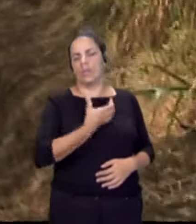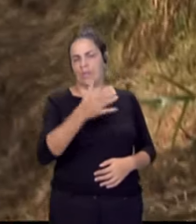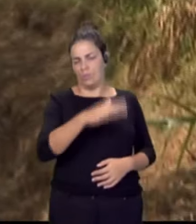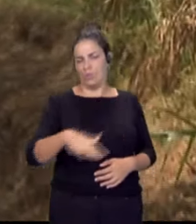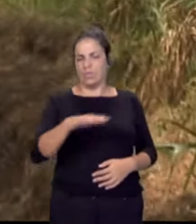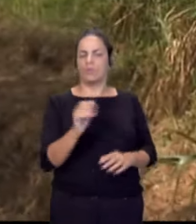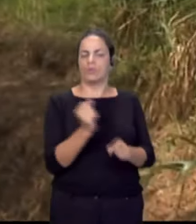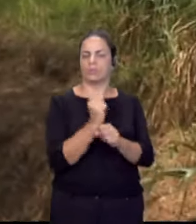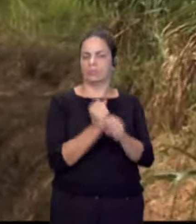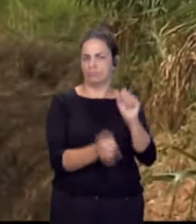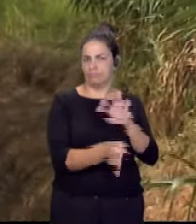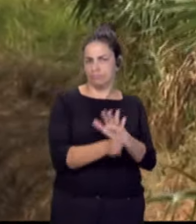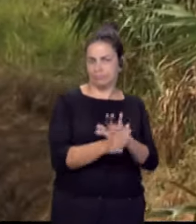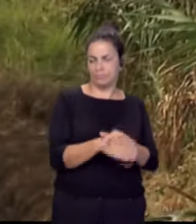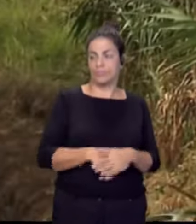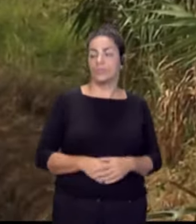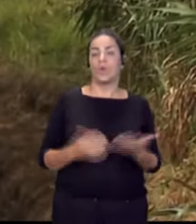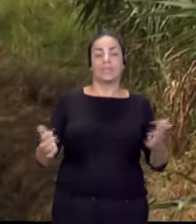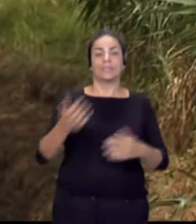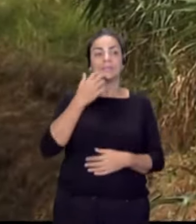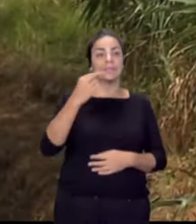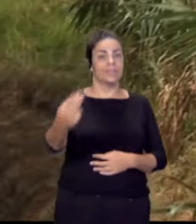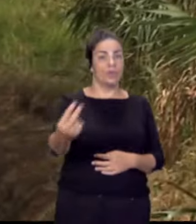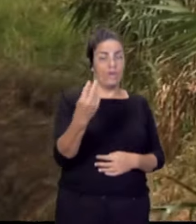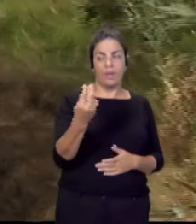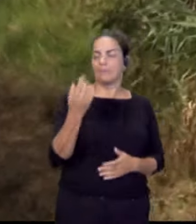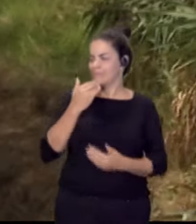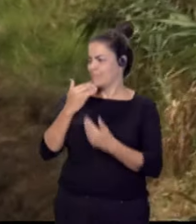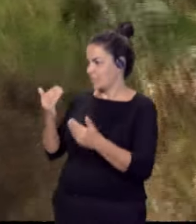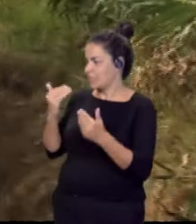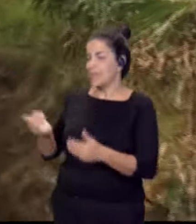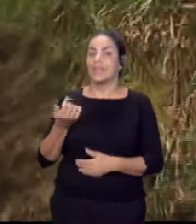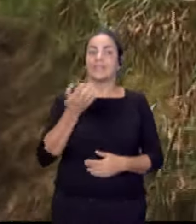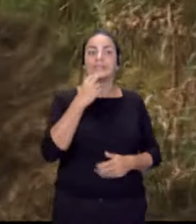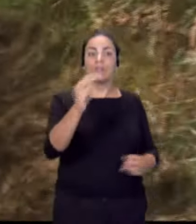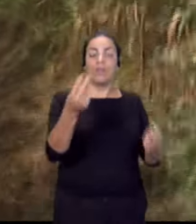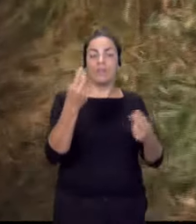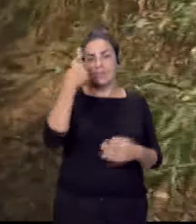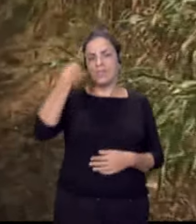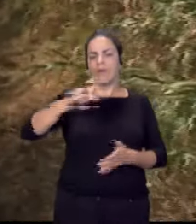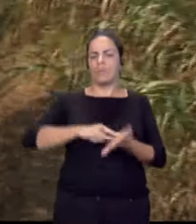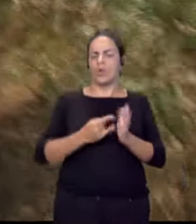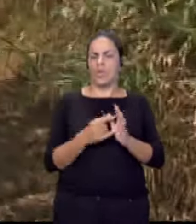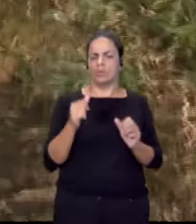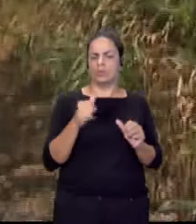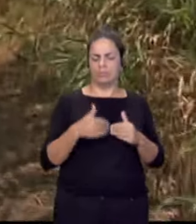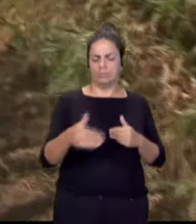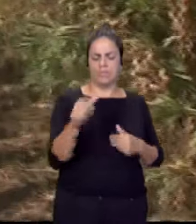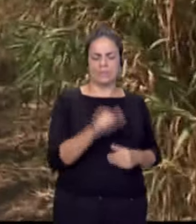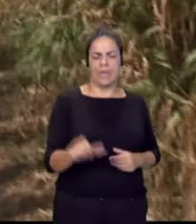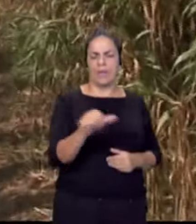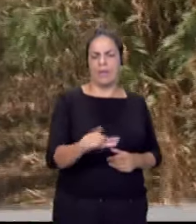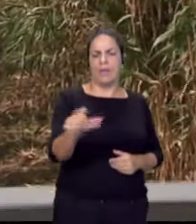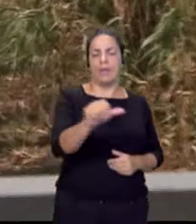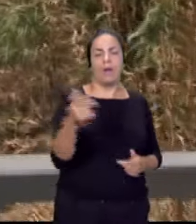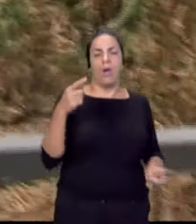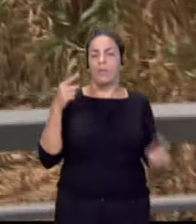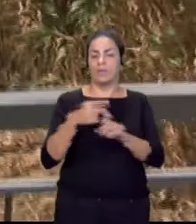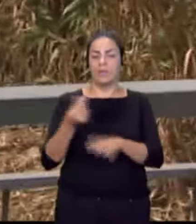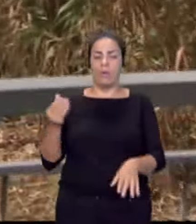Ya saben, las personas que nos estén viendo, muchas gracias, que este proyecto va a llevar durante varias semanas. El objetivo de esta inversión